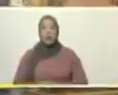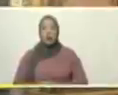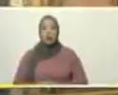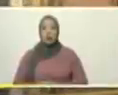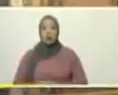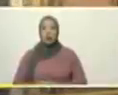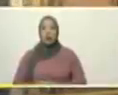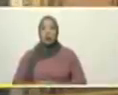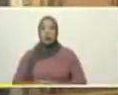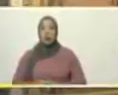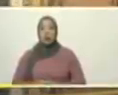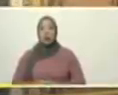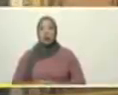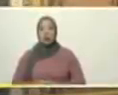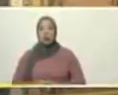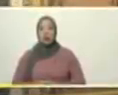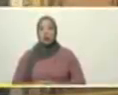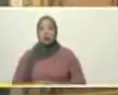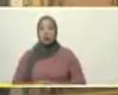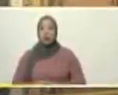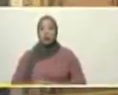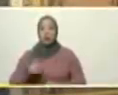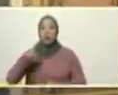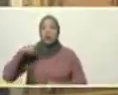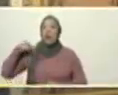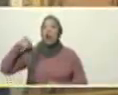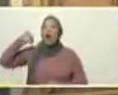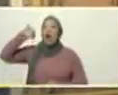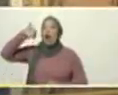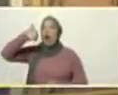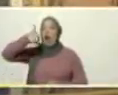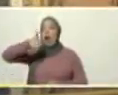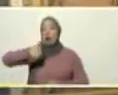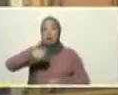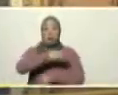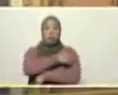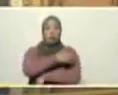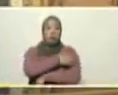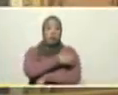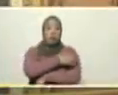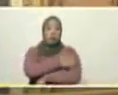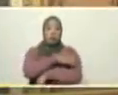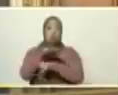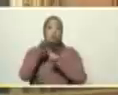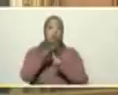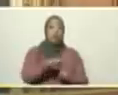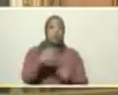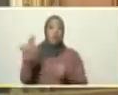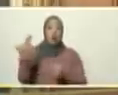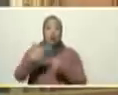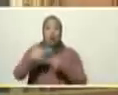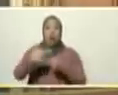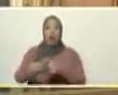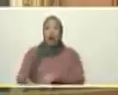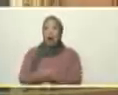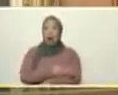durante años, de la élite mediática y petrolera